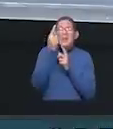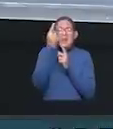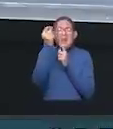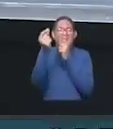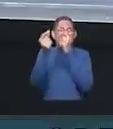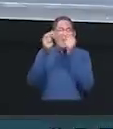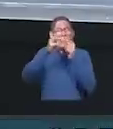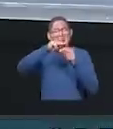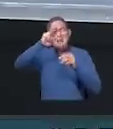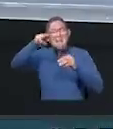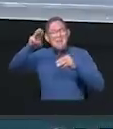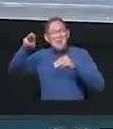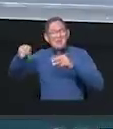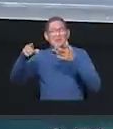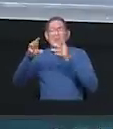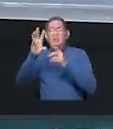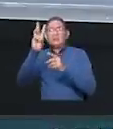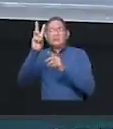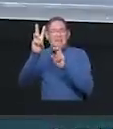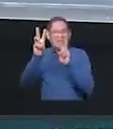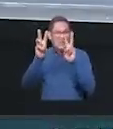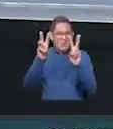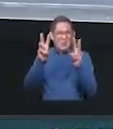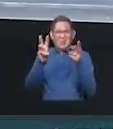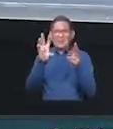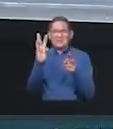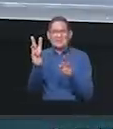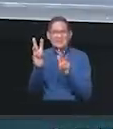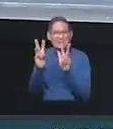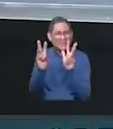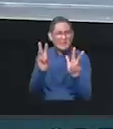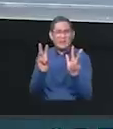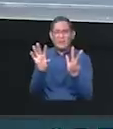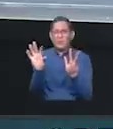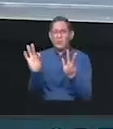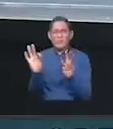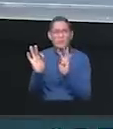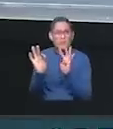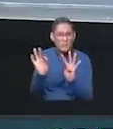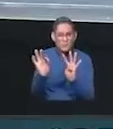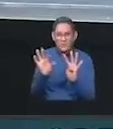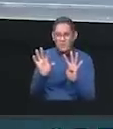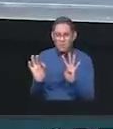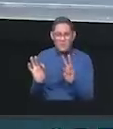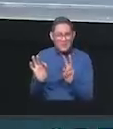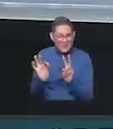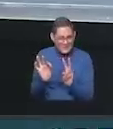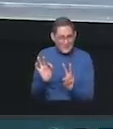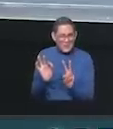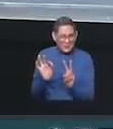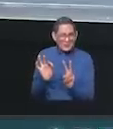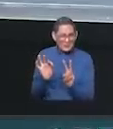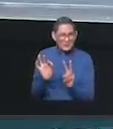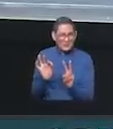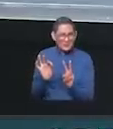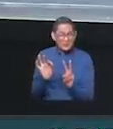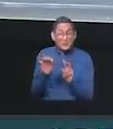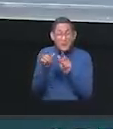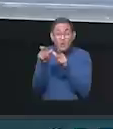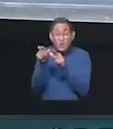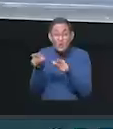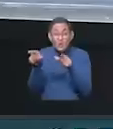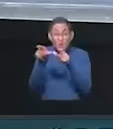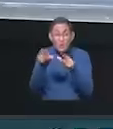en los circuitos 62 63 94 y 92 que voy a mencionar a continuación